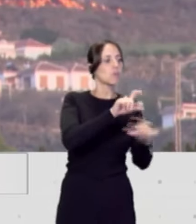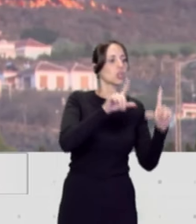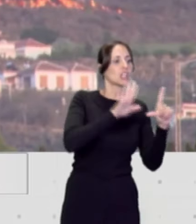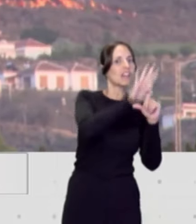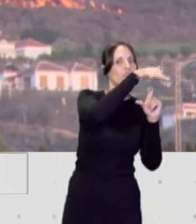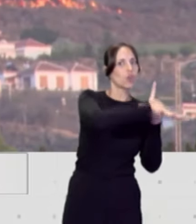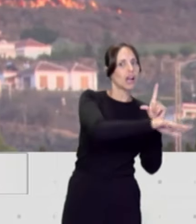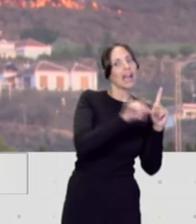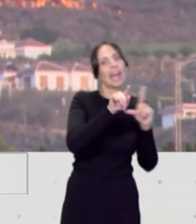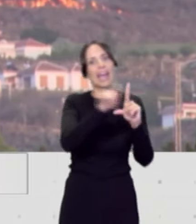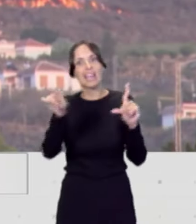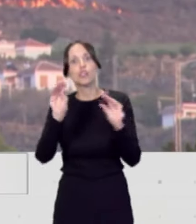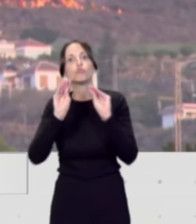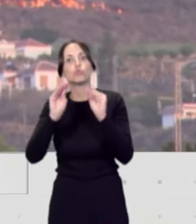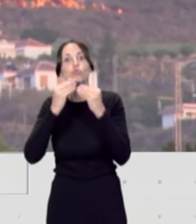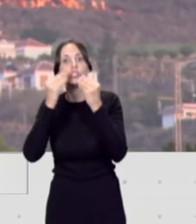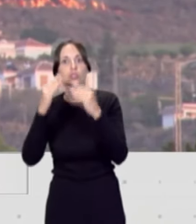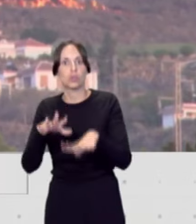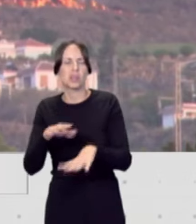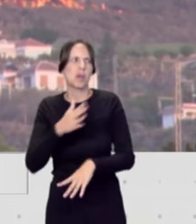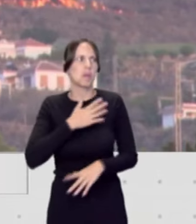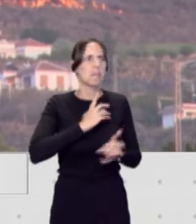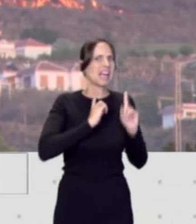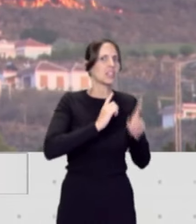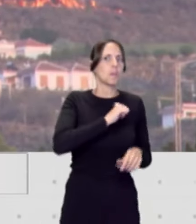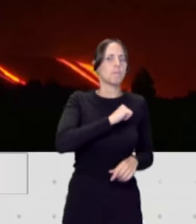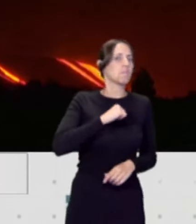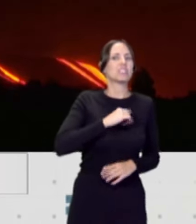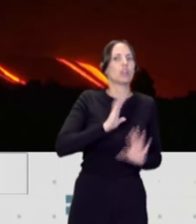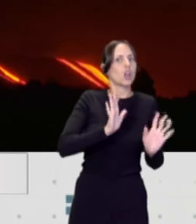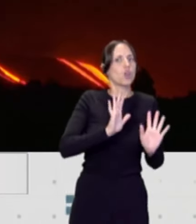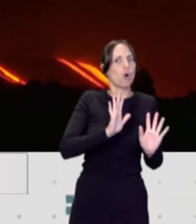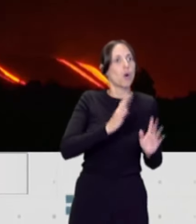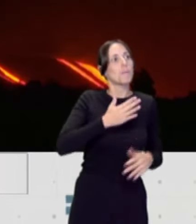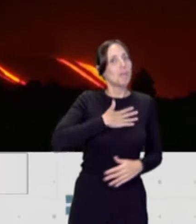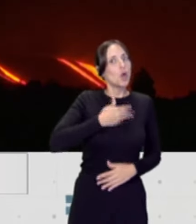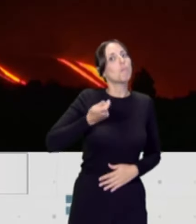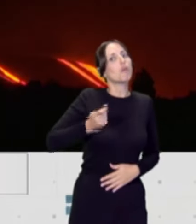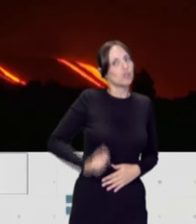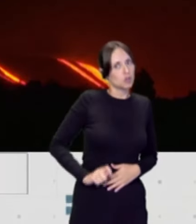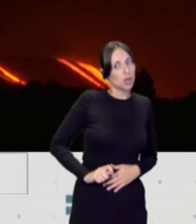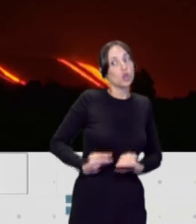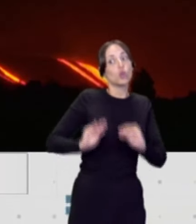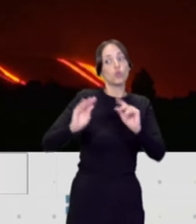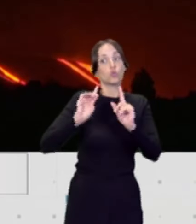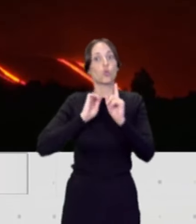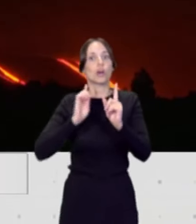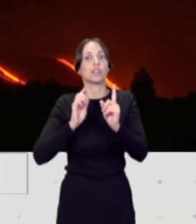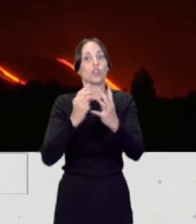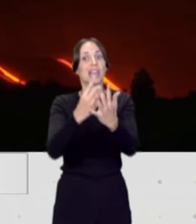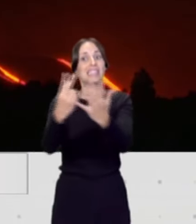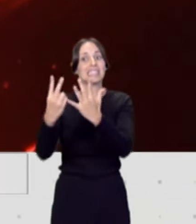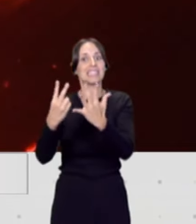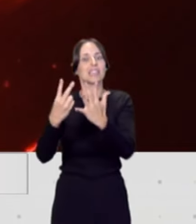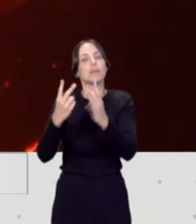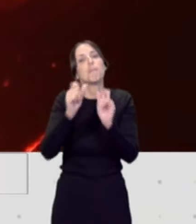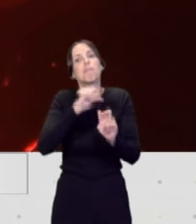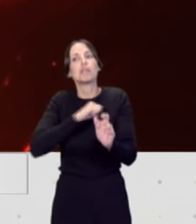situaciones personales que en mi caso no era personal, era profesional en su caso, son situaciones personales a las que se